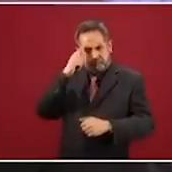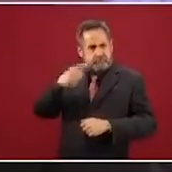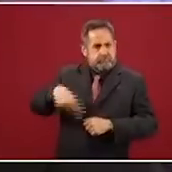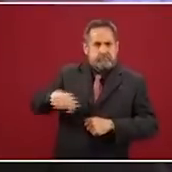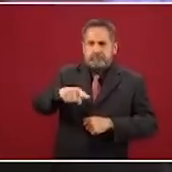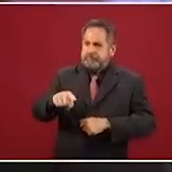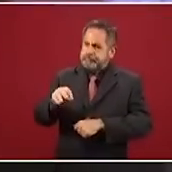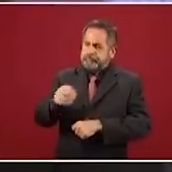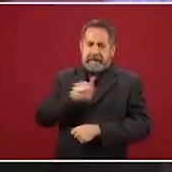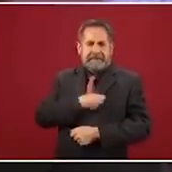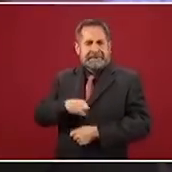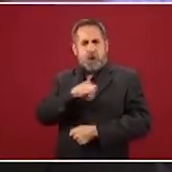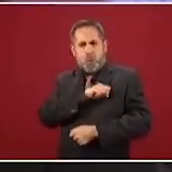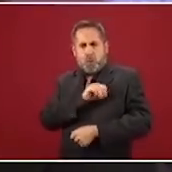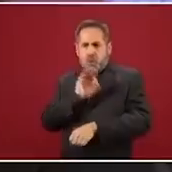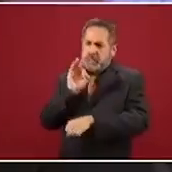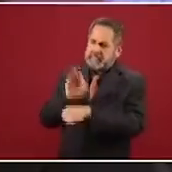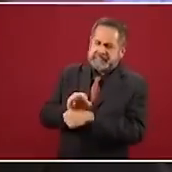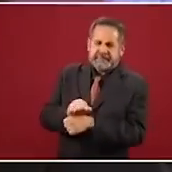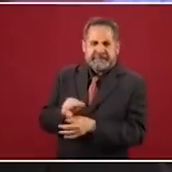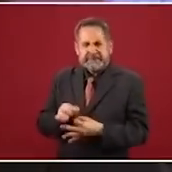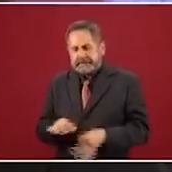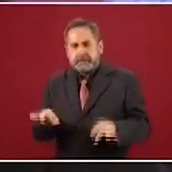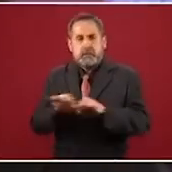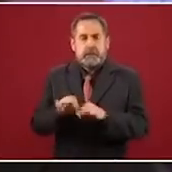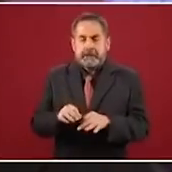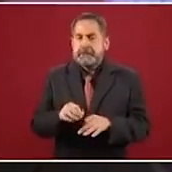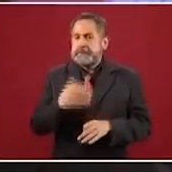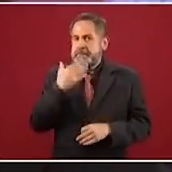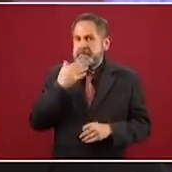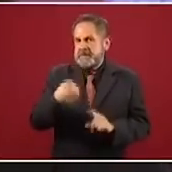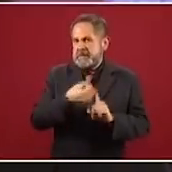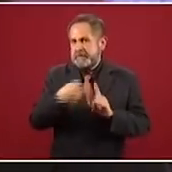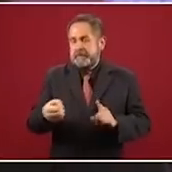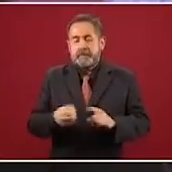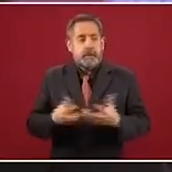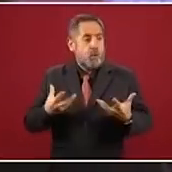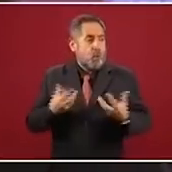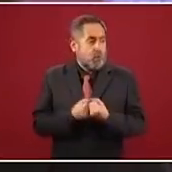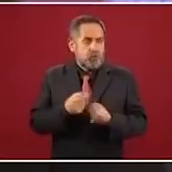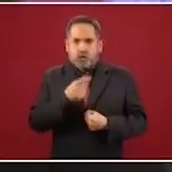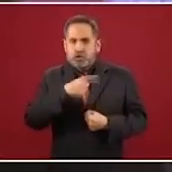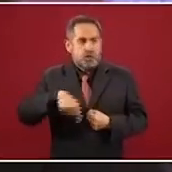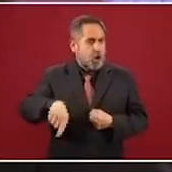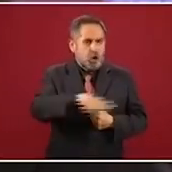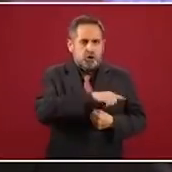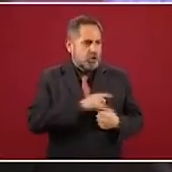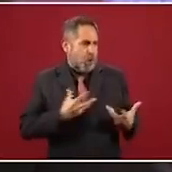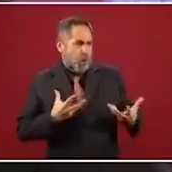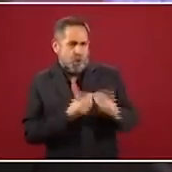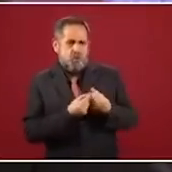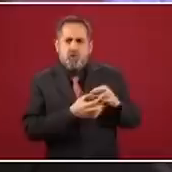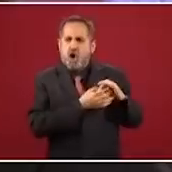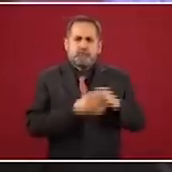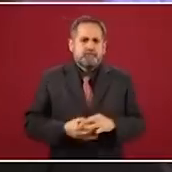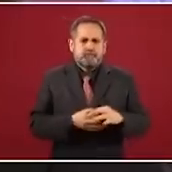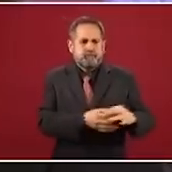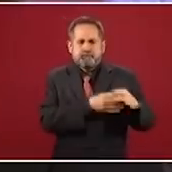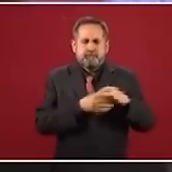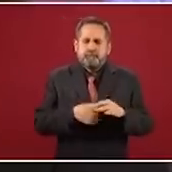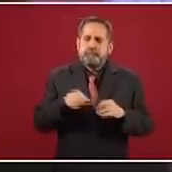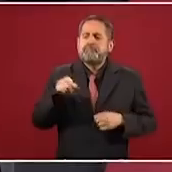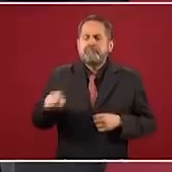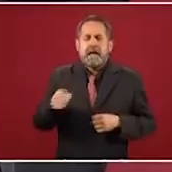protección de la salud está bien articulado. Trabajamos juntos todo el sector salud, trabajamos por la salud y el